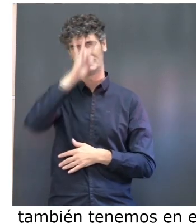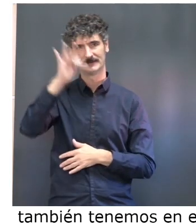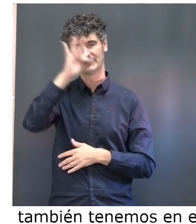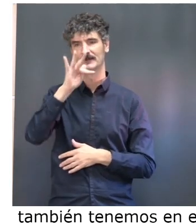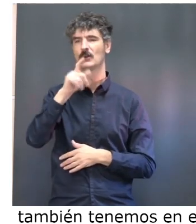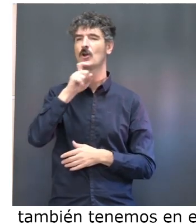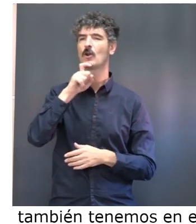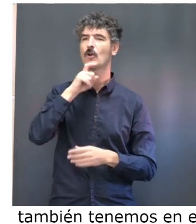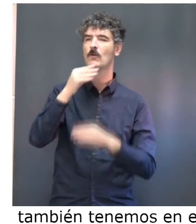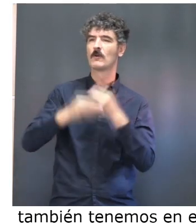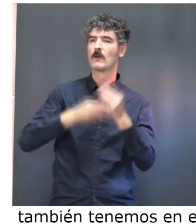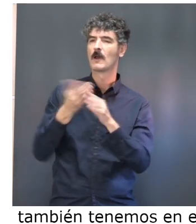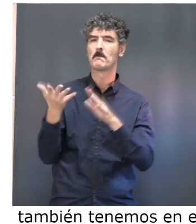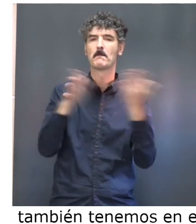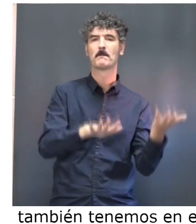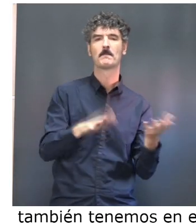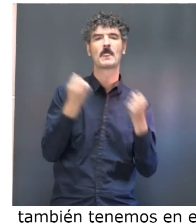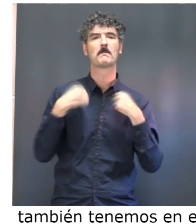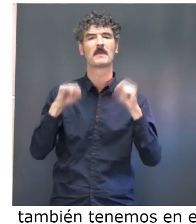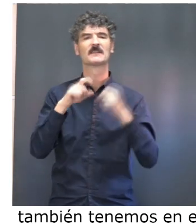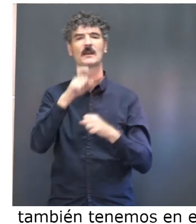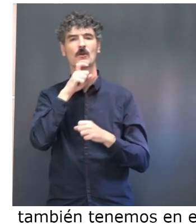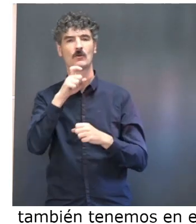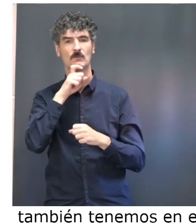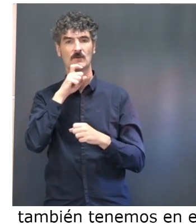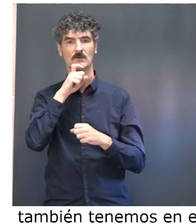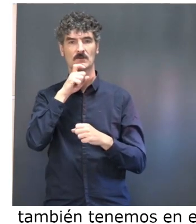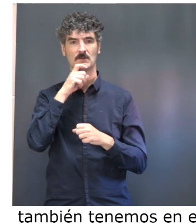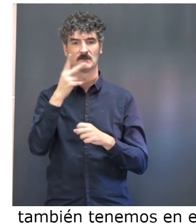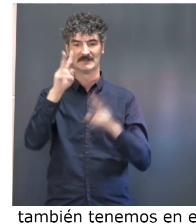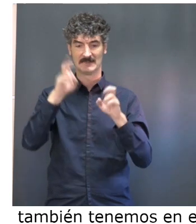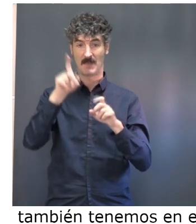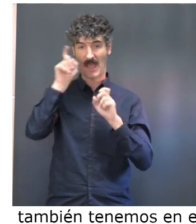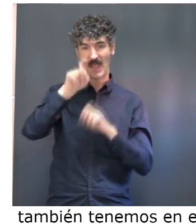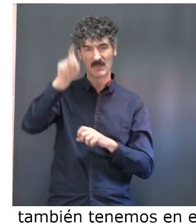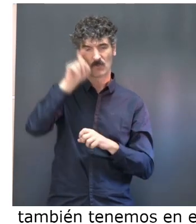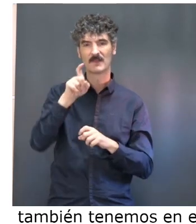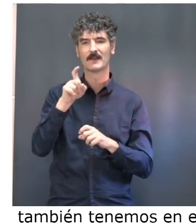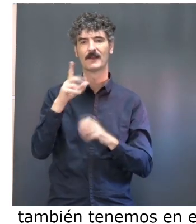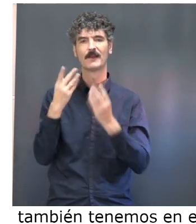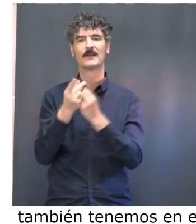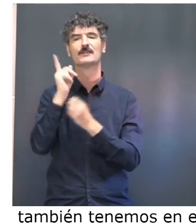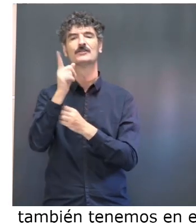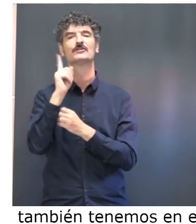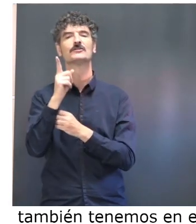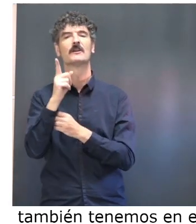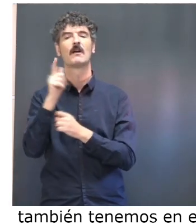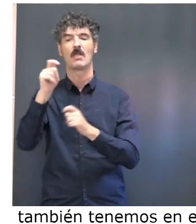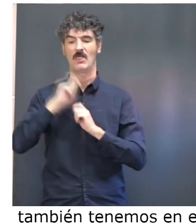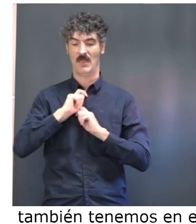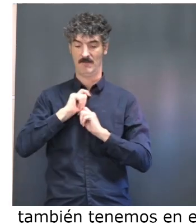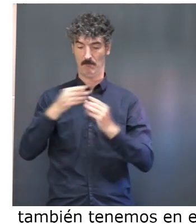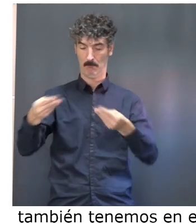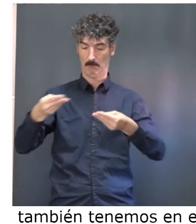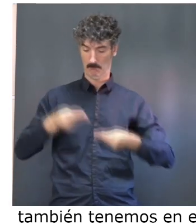de, bueno, ¿y cómo se pone en la práctica, ¿no? Estar del lado de la educación no es solamente que me llega la ficha y me